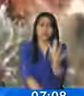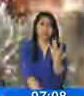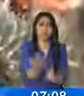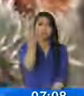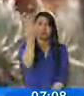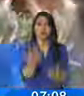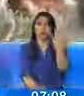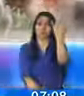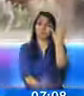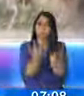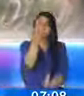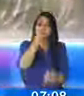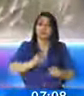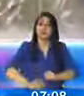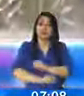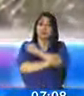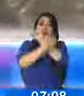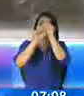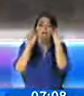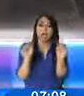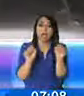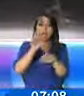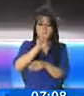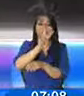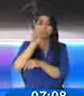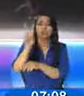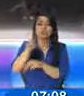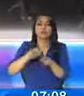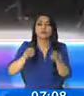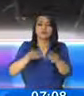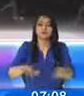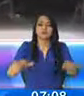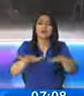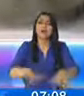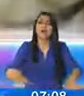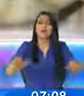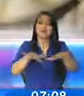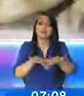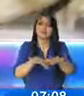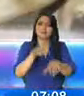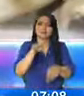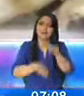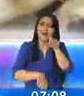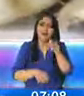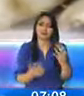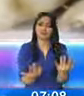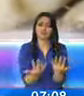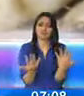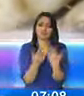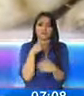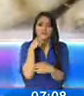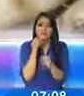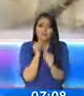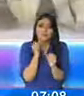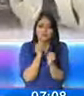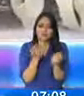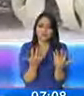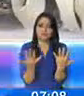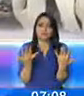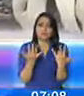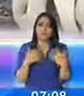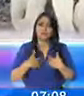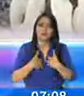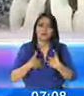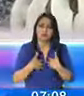fuego avanzaron durante la madrugada quemando alrededor de 22 hectáreas las que se vieron a afectadas frailejones paja plantas de la zona y hasta animales